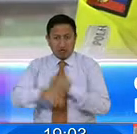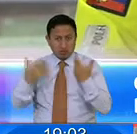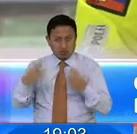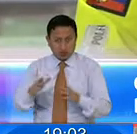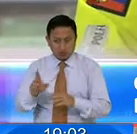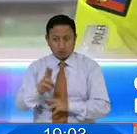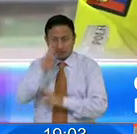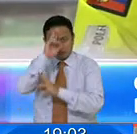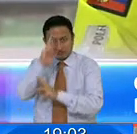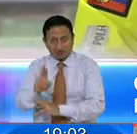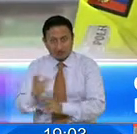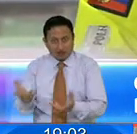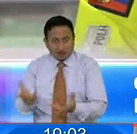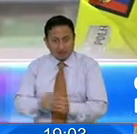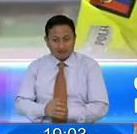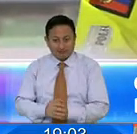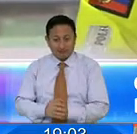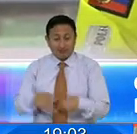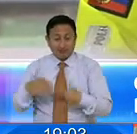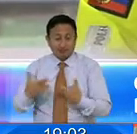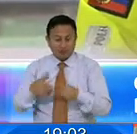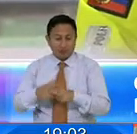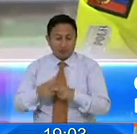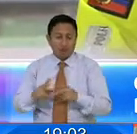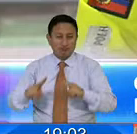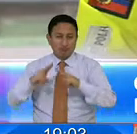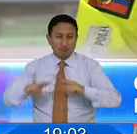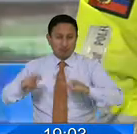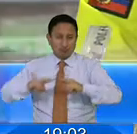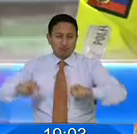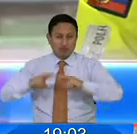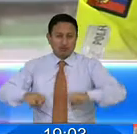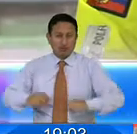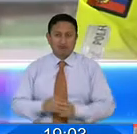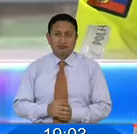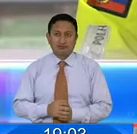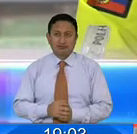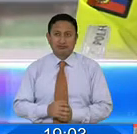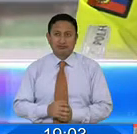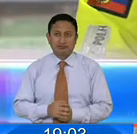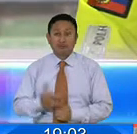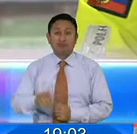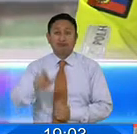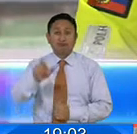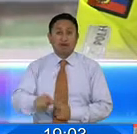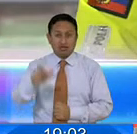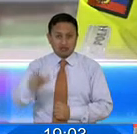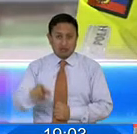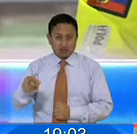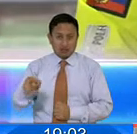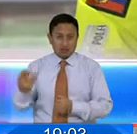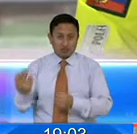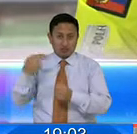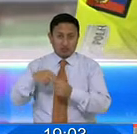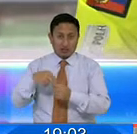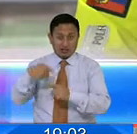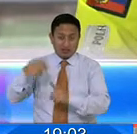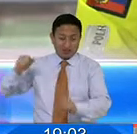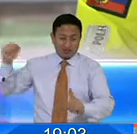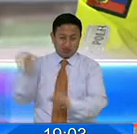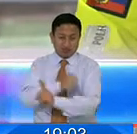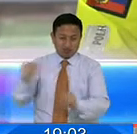tener. Entonces se realizarán las investigaciones pertinentes y las personas que participaron en